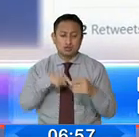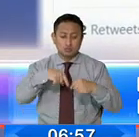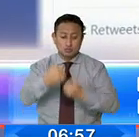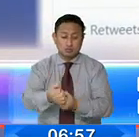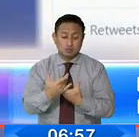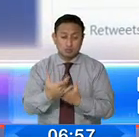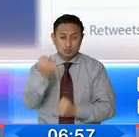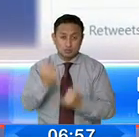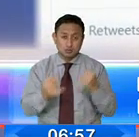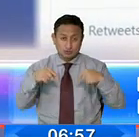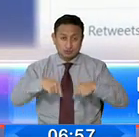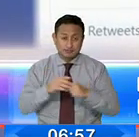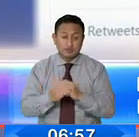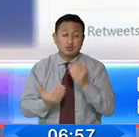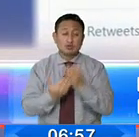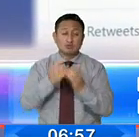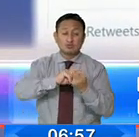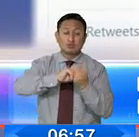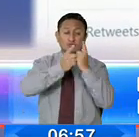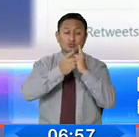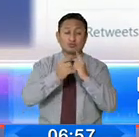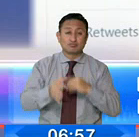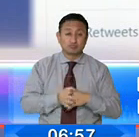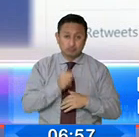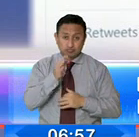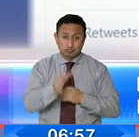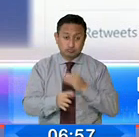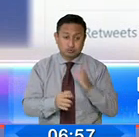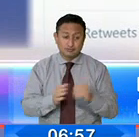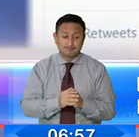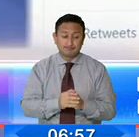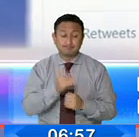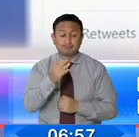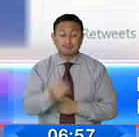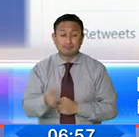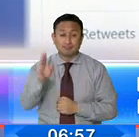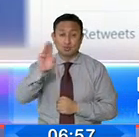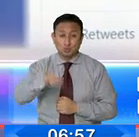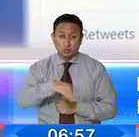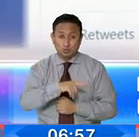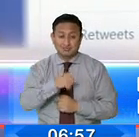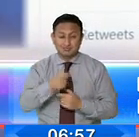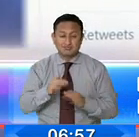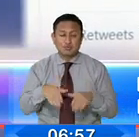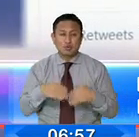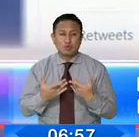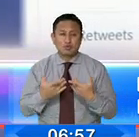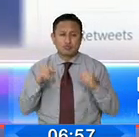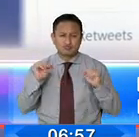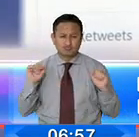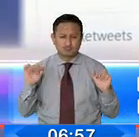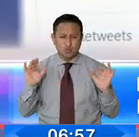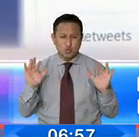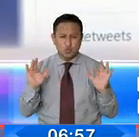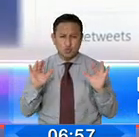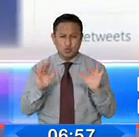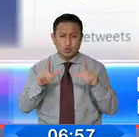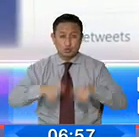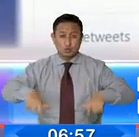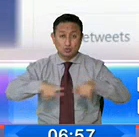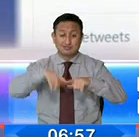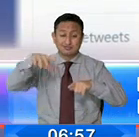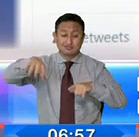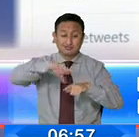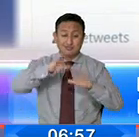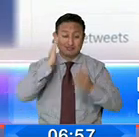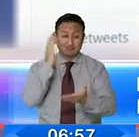última hora sobre la nueva mutación del coronavirus en Reino Unido y además las medidas para frenar las aglomeraciones en varias ciudades de